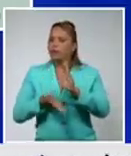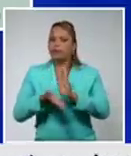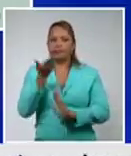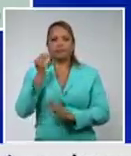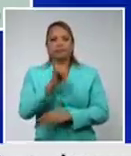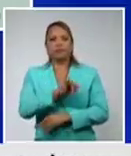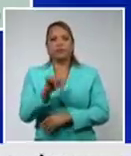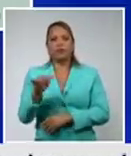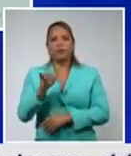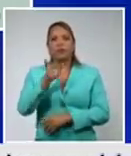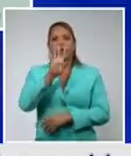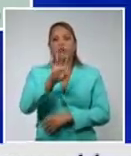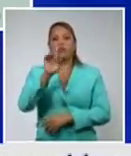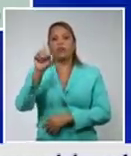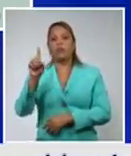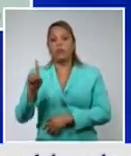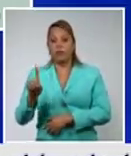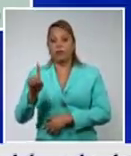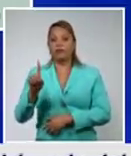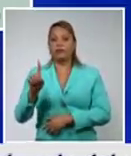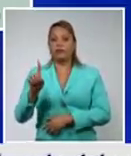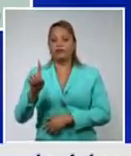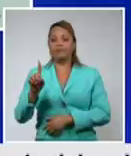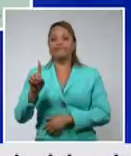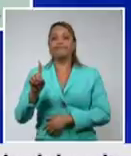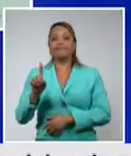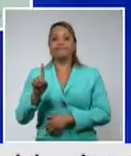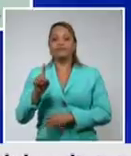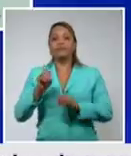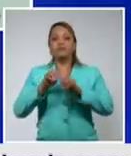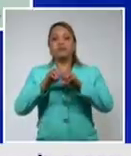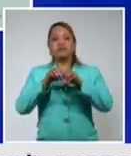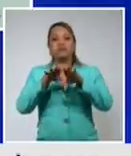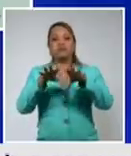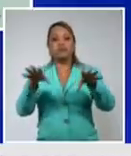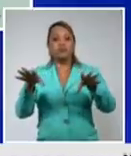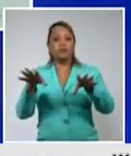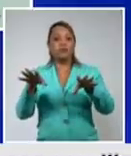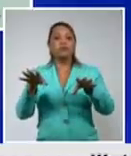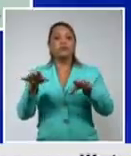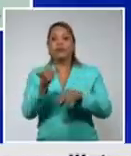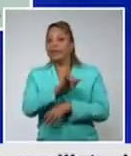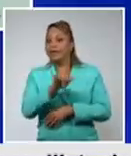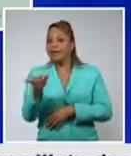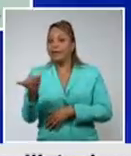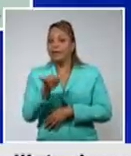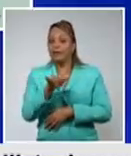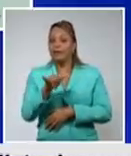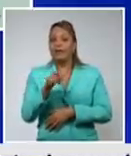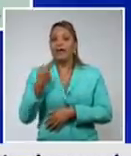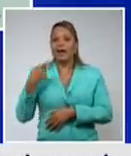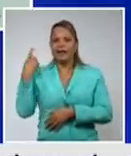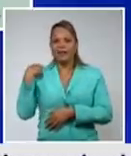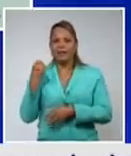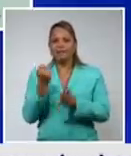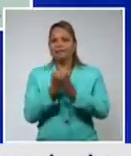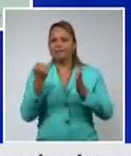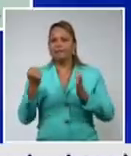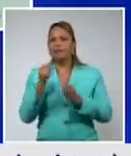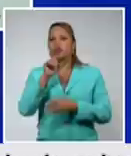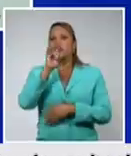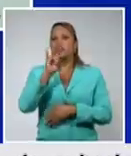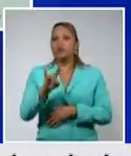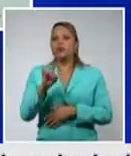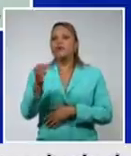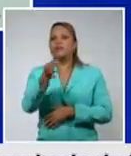casos autóctonos. Además, con una dispersión que ayer se diagnosticaron casos de 9 de sus